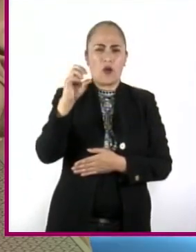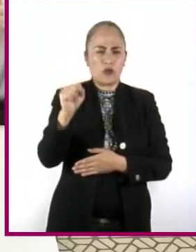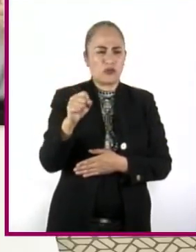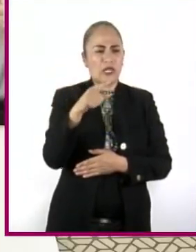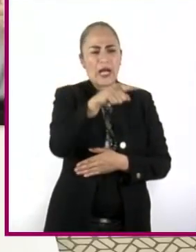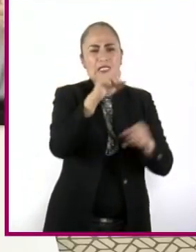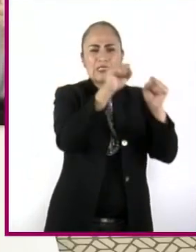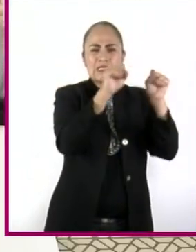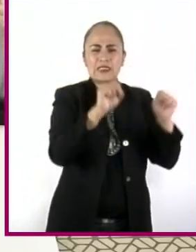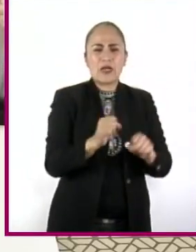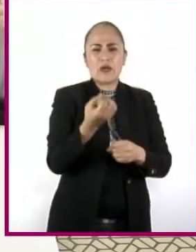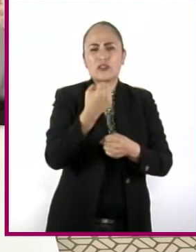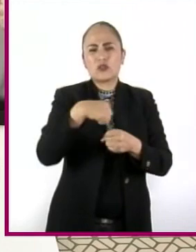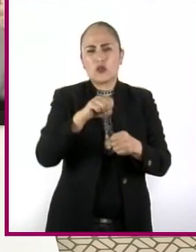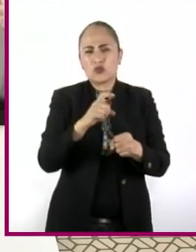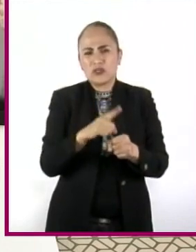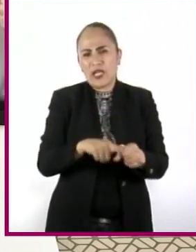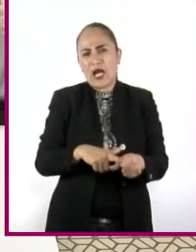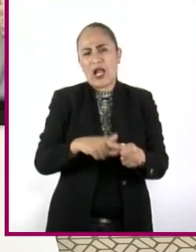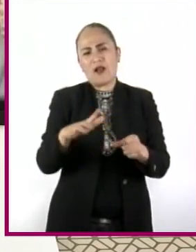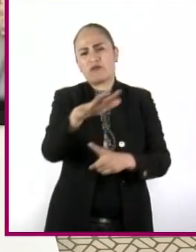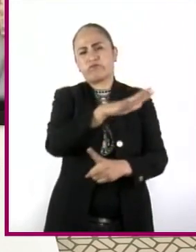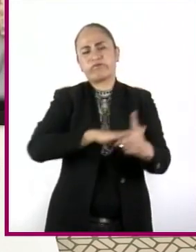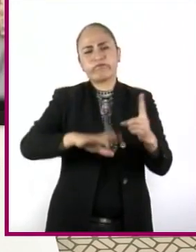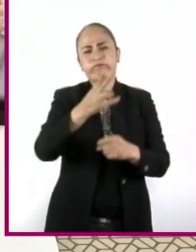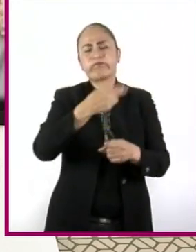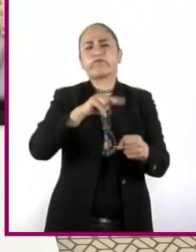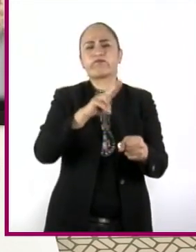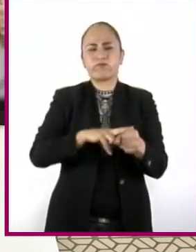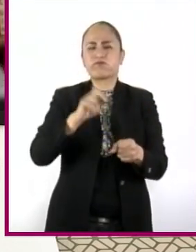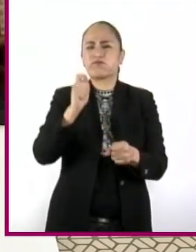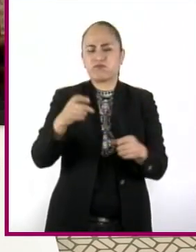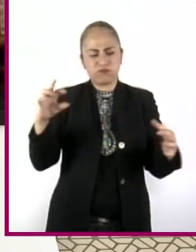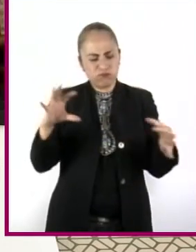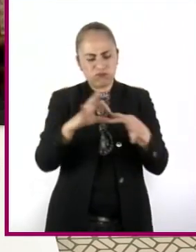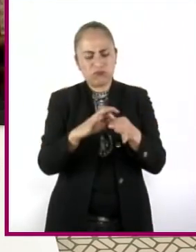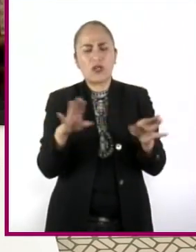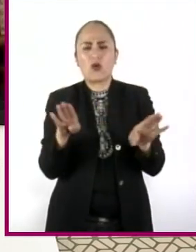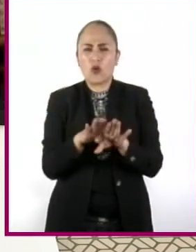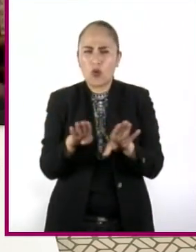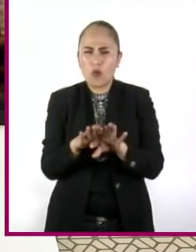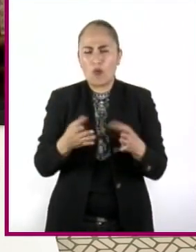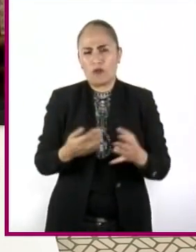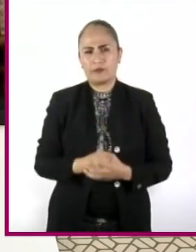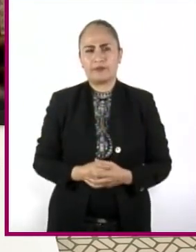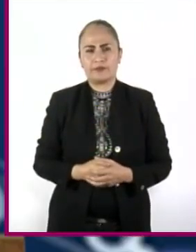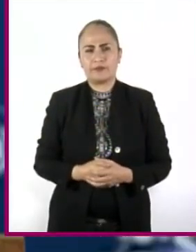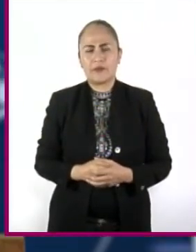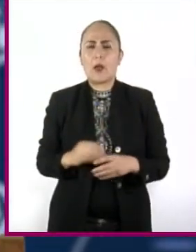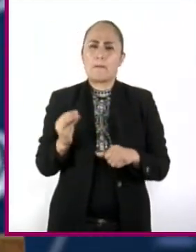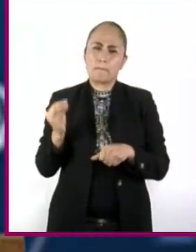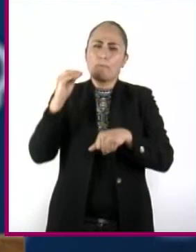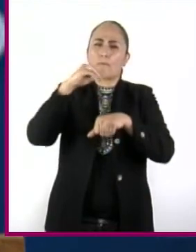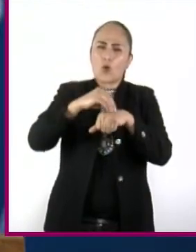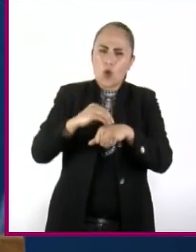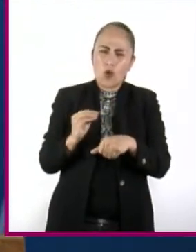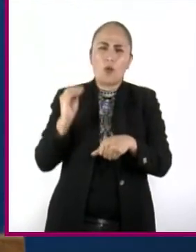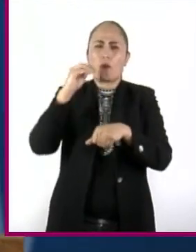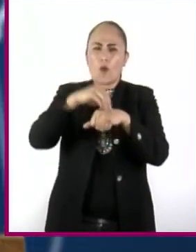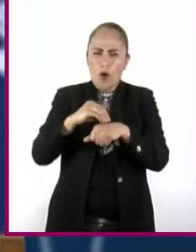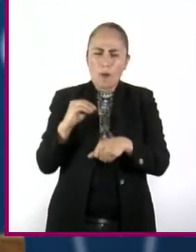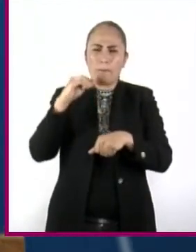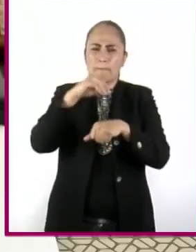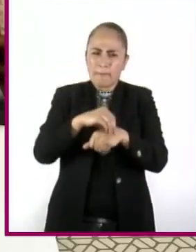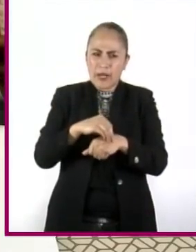socioambientales? Los sistemas complejos son precisamente la adición continua de componentes